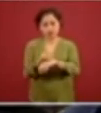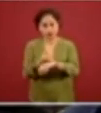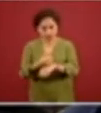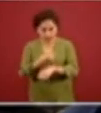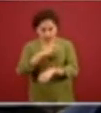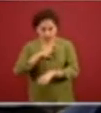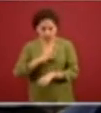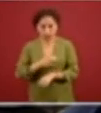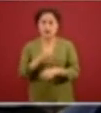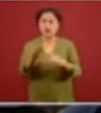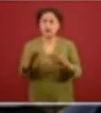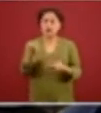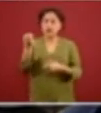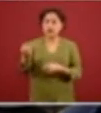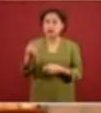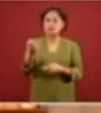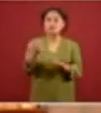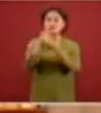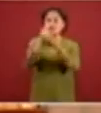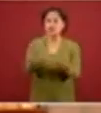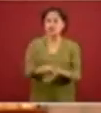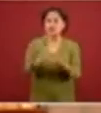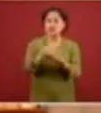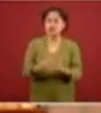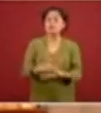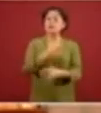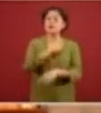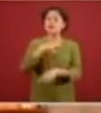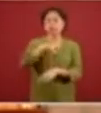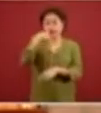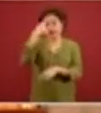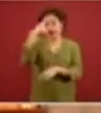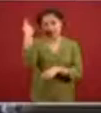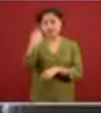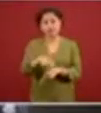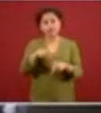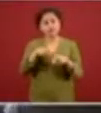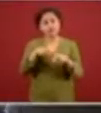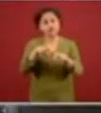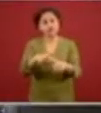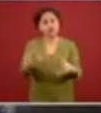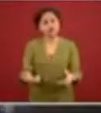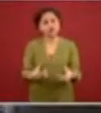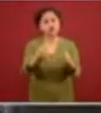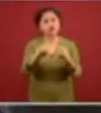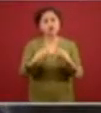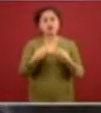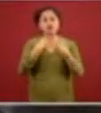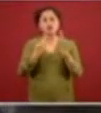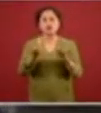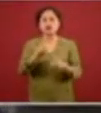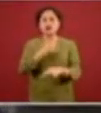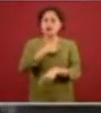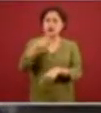de quimioterapia intensiva, por lo menos en las 2 primeras fases: inducción a la